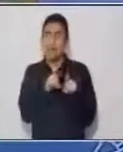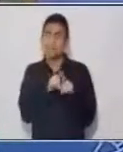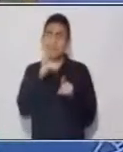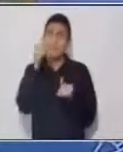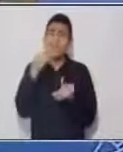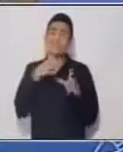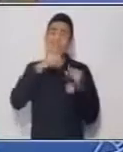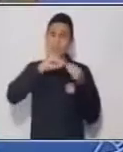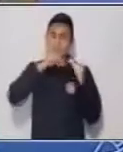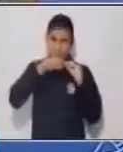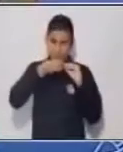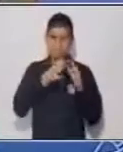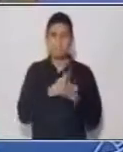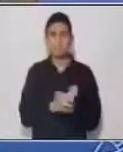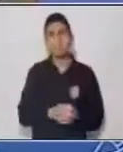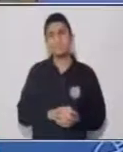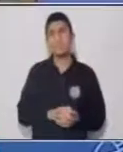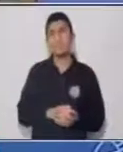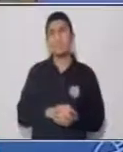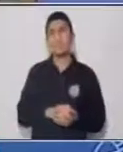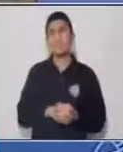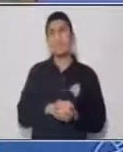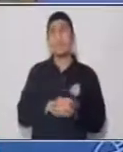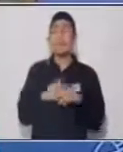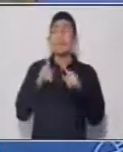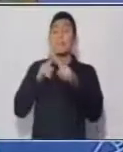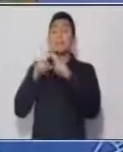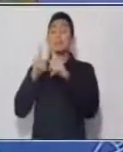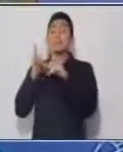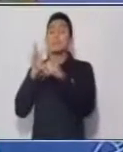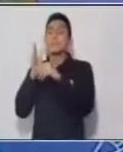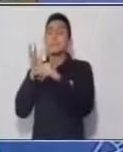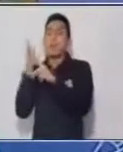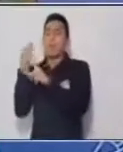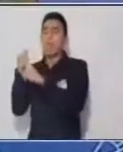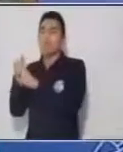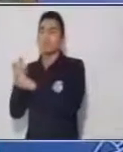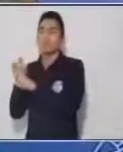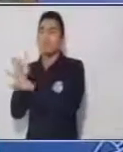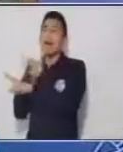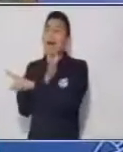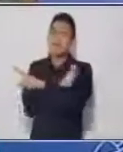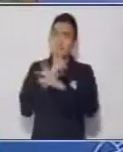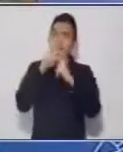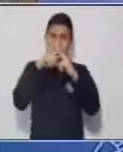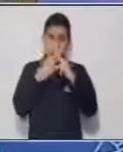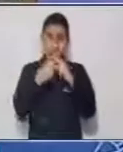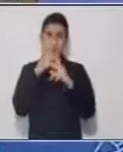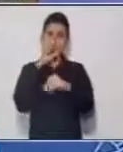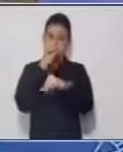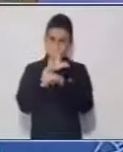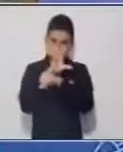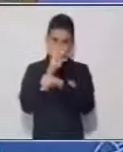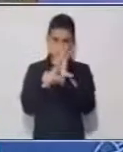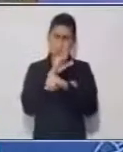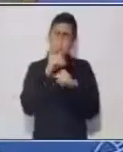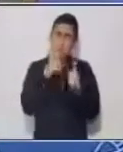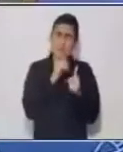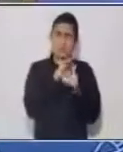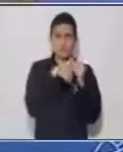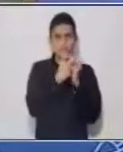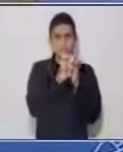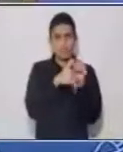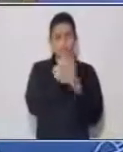habilidad numérica. Antes de empezar, te recomiendo que laves tus manos constantemente con agua y